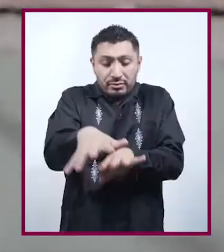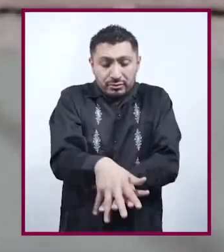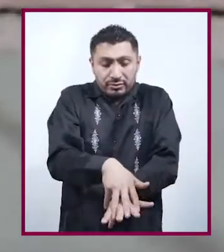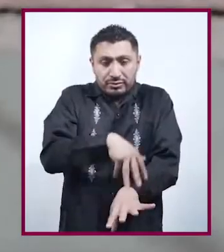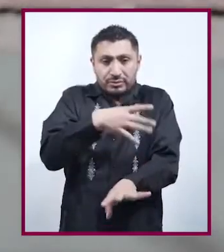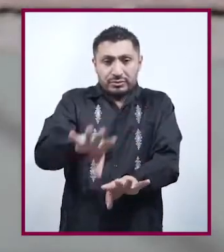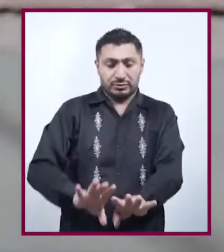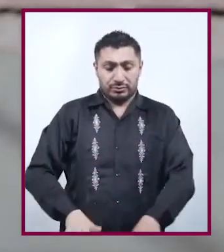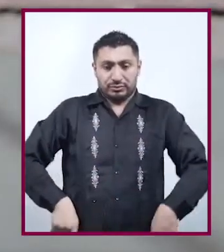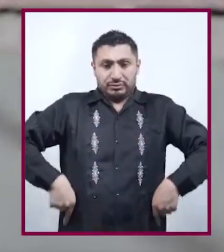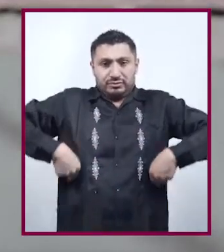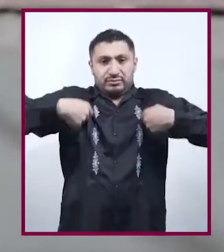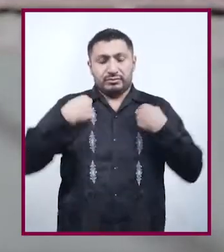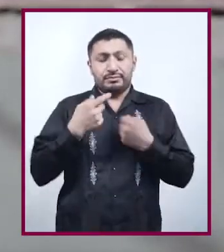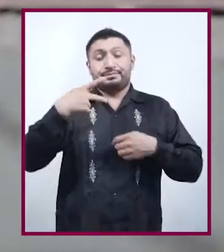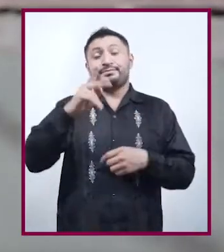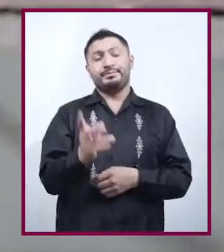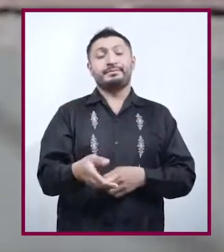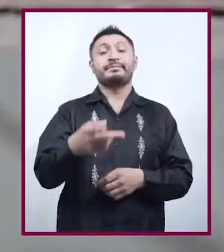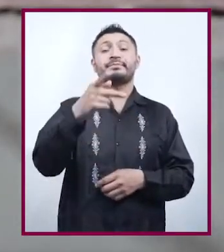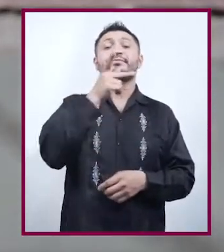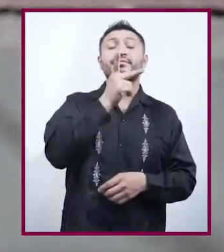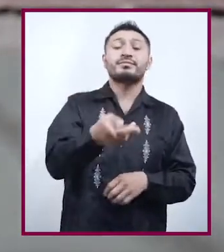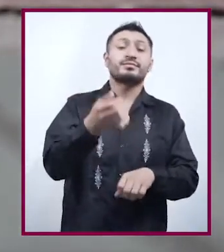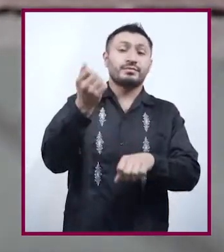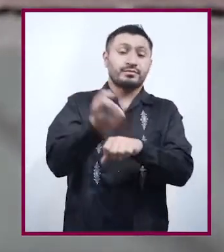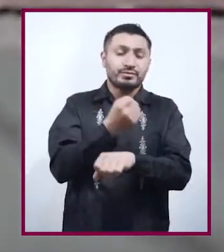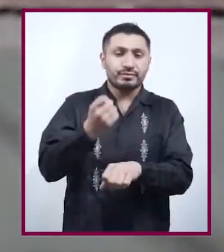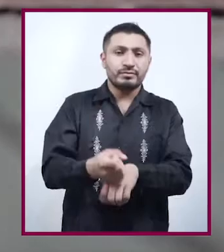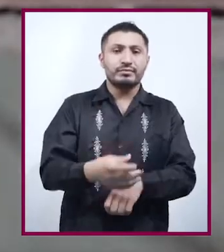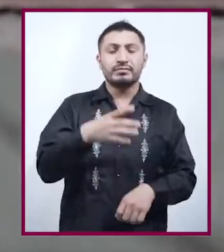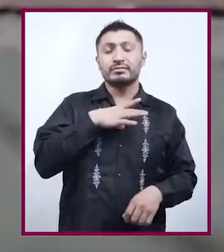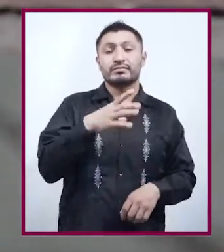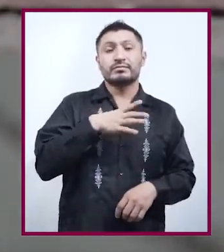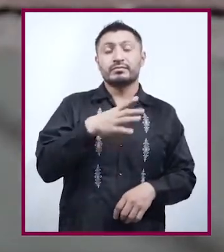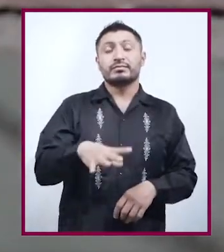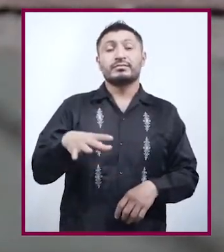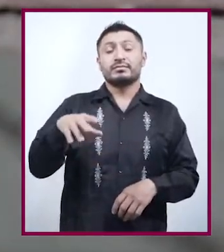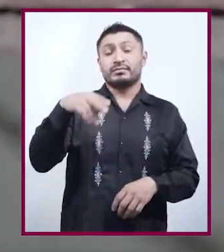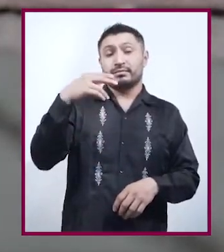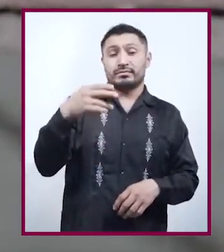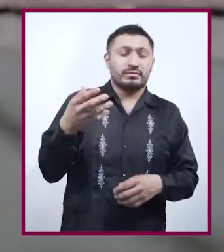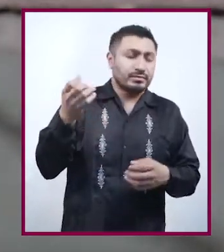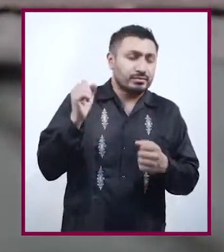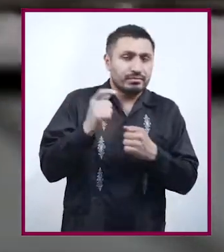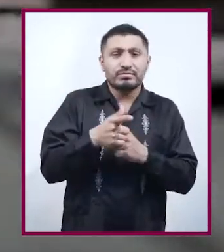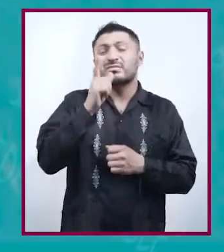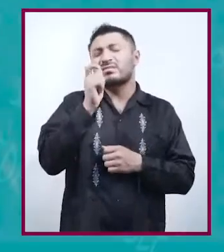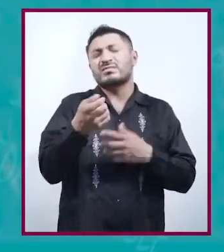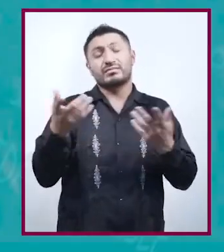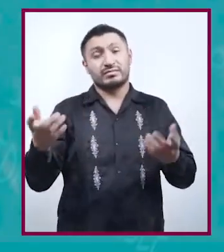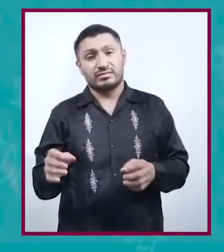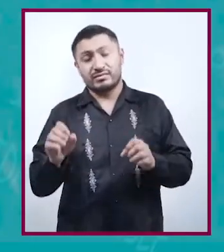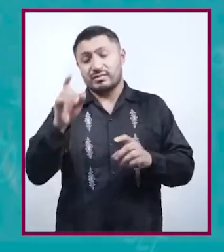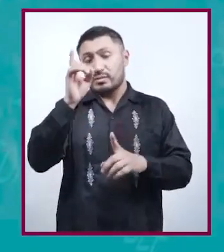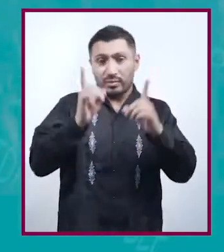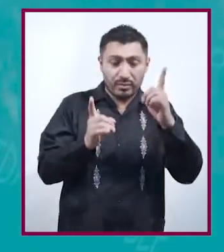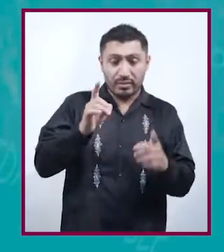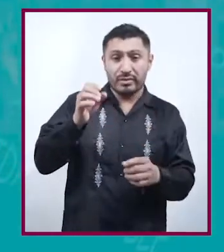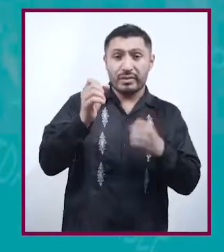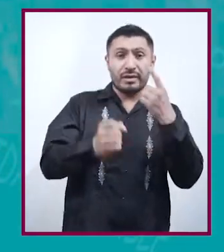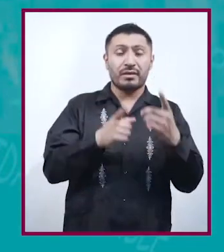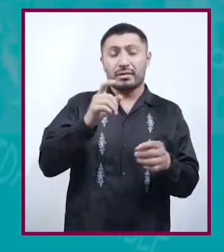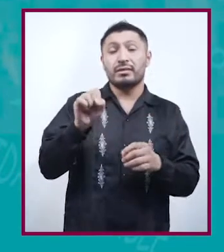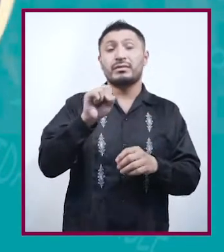talones. Sin embargo, la palabra zapato tiene un origen aparte que a la fecha no se ha podido aclarar. Algunos creen que